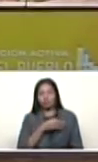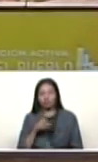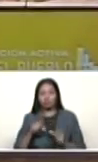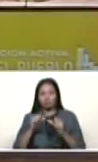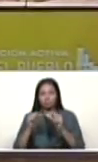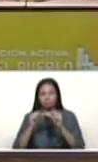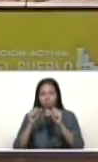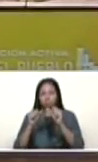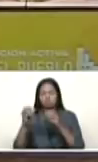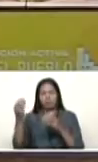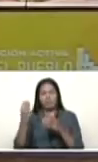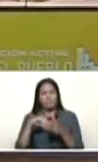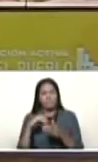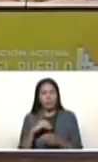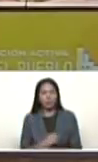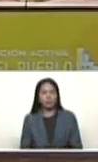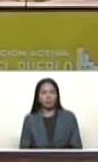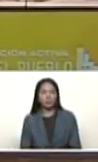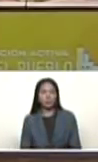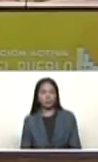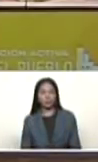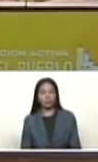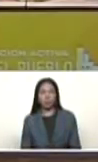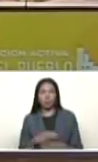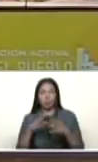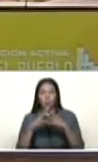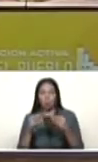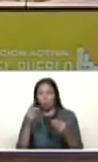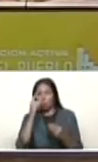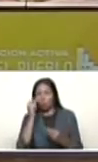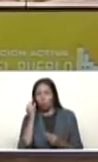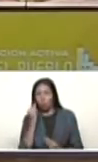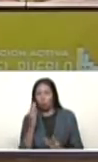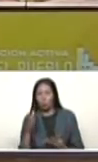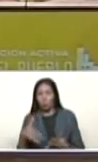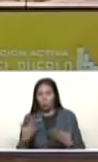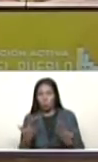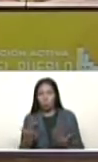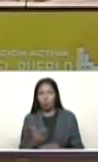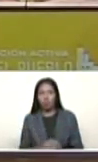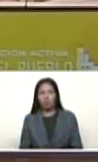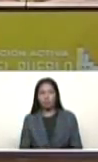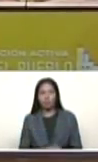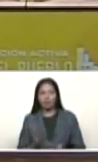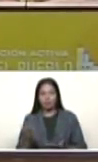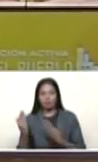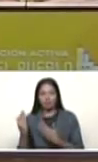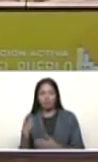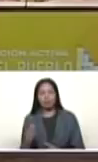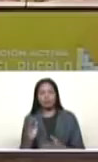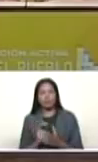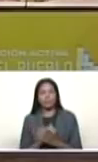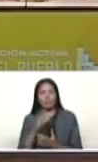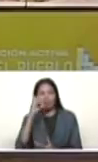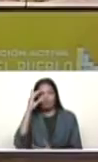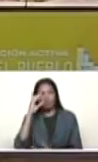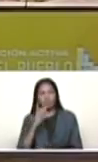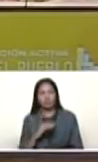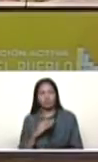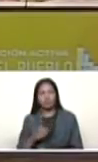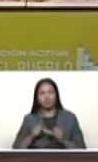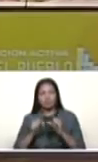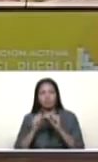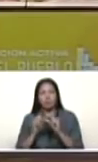avanzar en la seguridad social de todas y de todos. Aquí tienes, querida compañera, para que